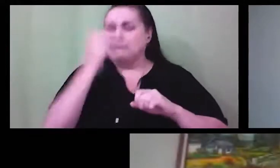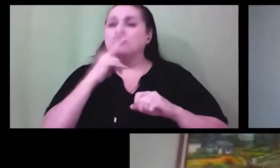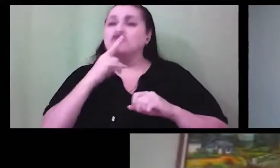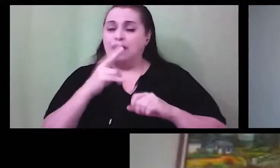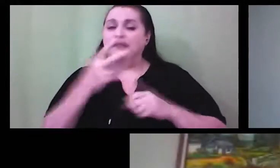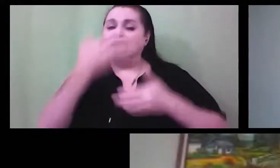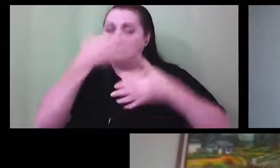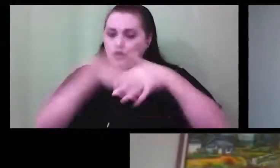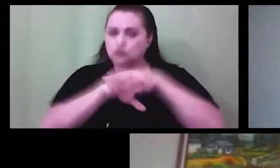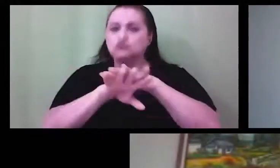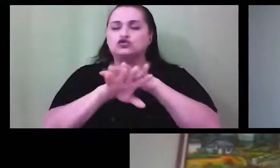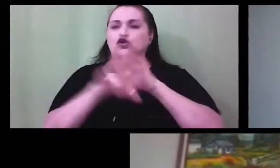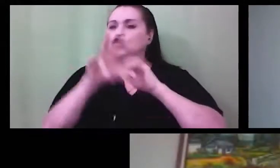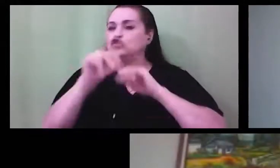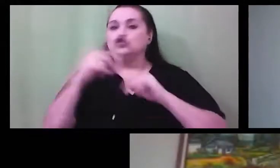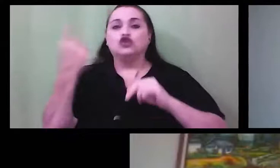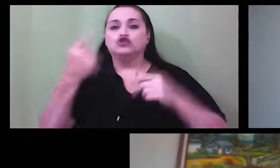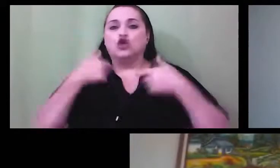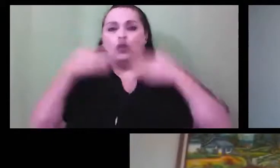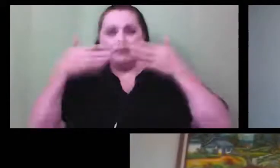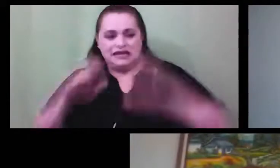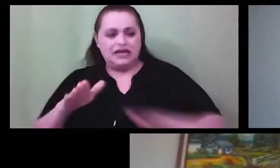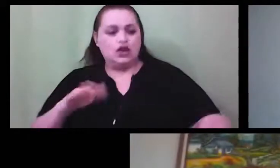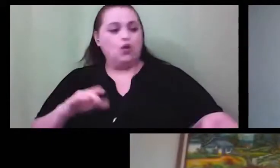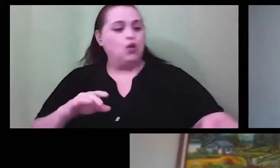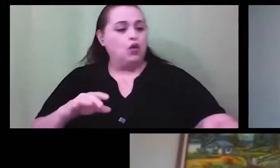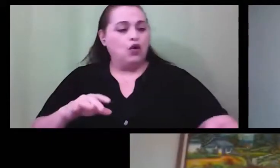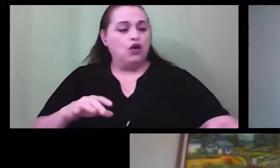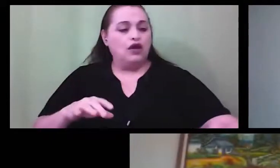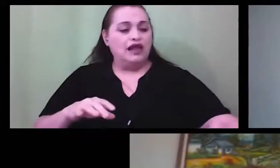inclusión, no solo de mi niño, sino la de todos,